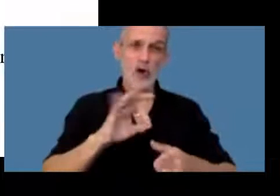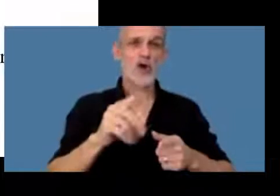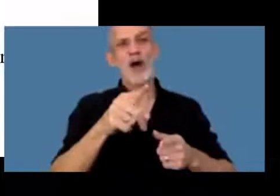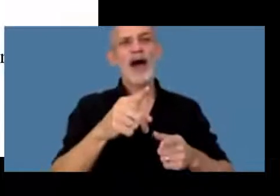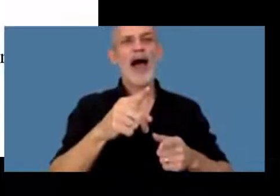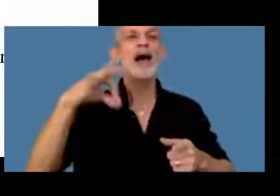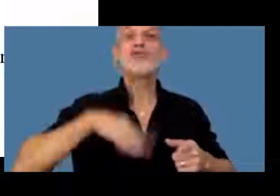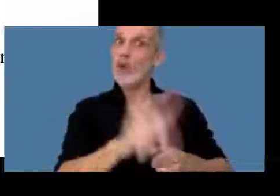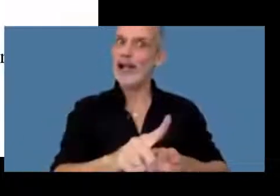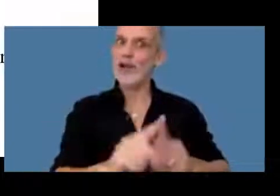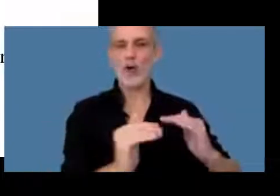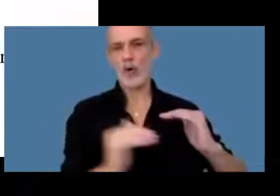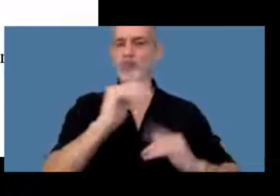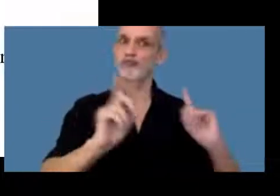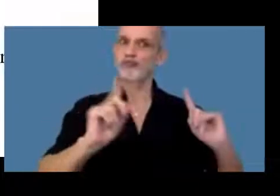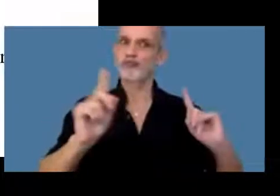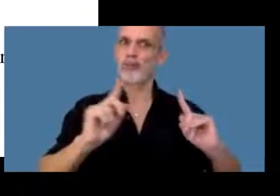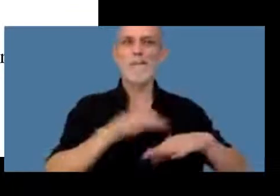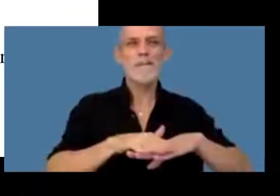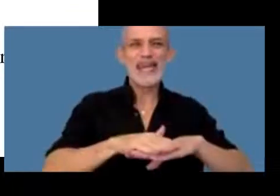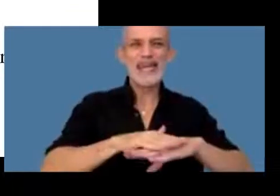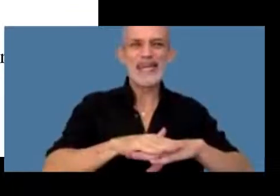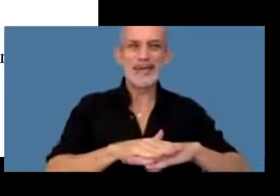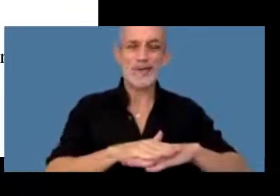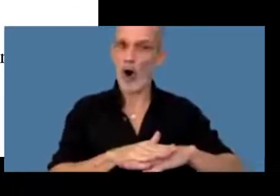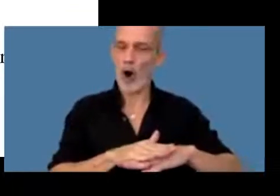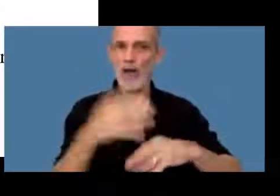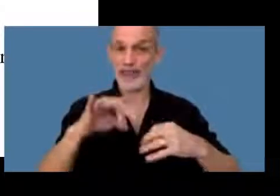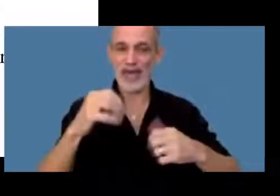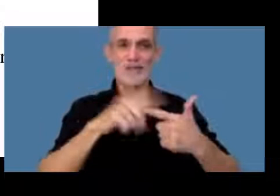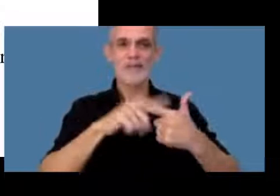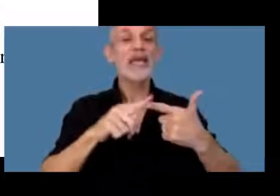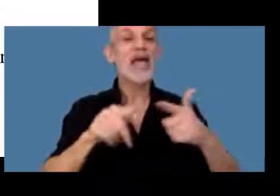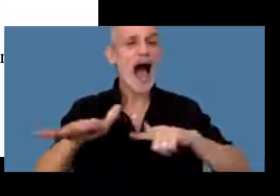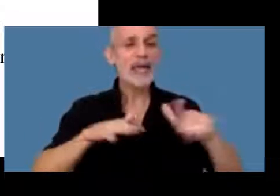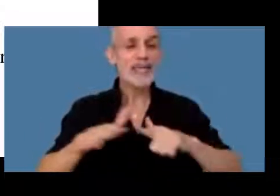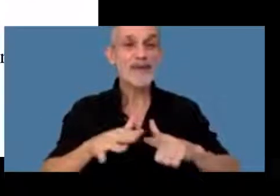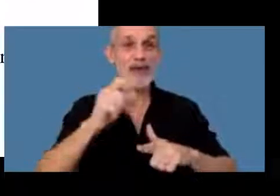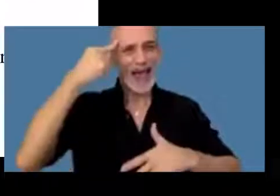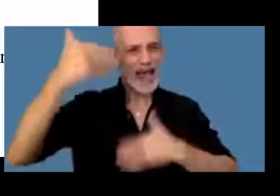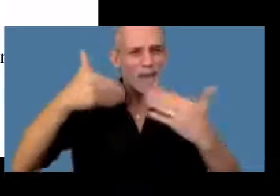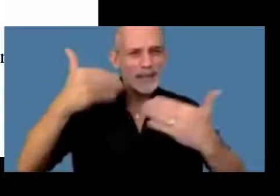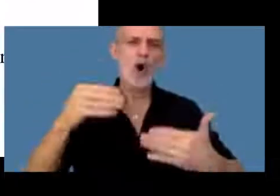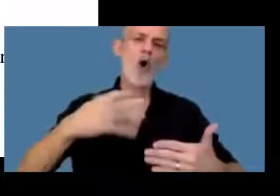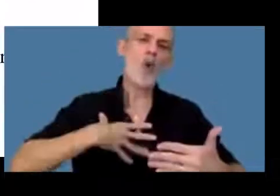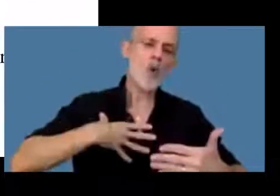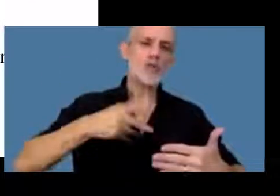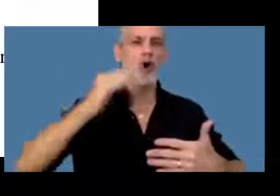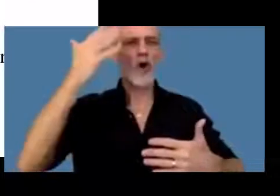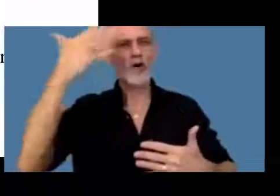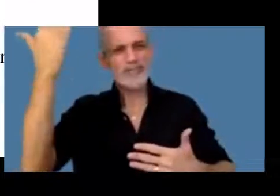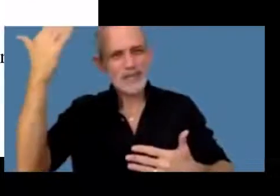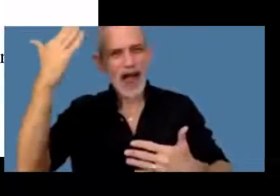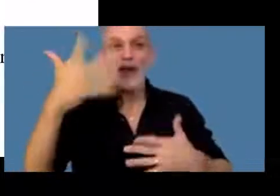ingresos superiores al mínimo no imponible, y la actividad de capacitación o especialización